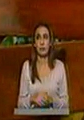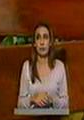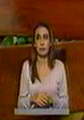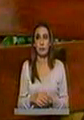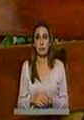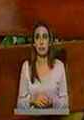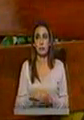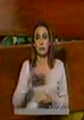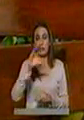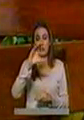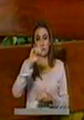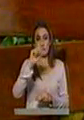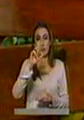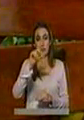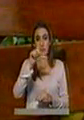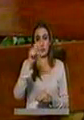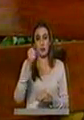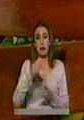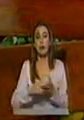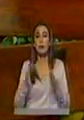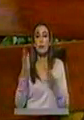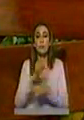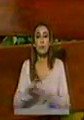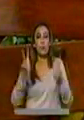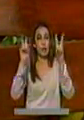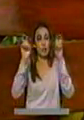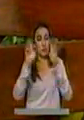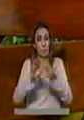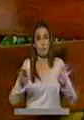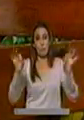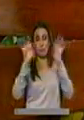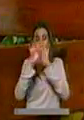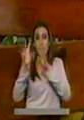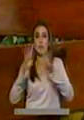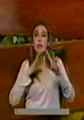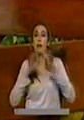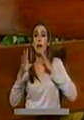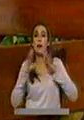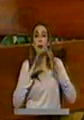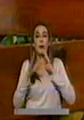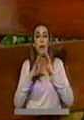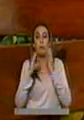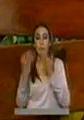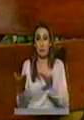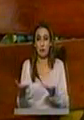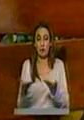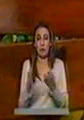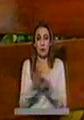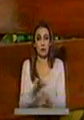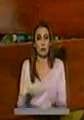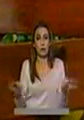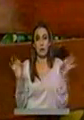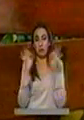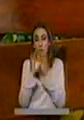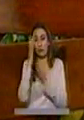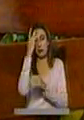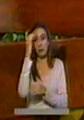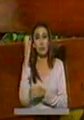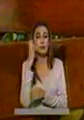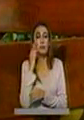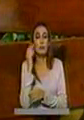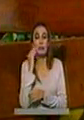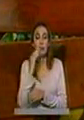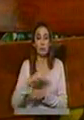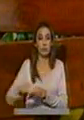Carlos Zambrano hace poco ha hecho mención a un tema que personalmente a mí me parece muy interesante, muy importante, por las experiencias que